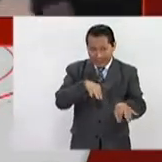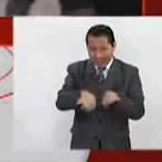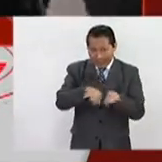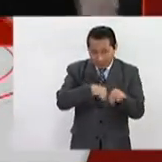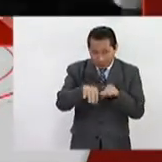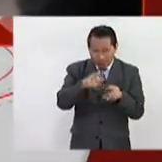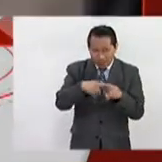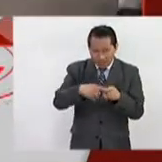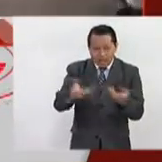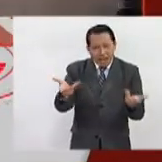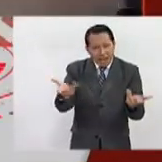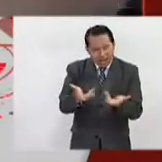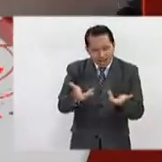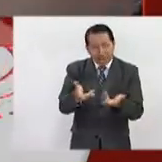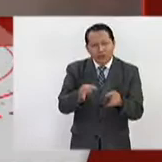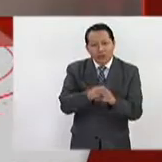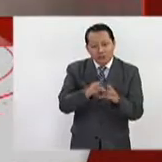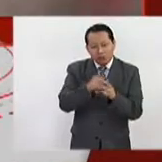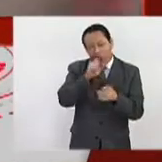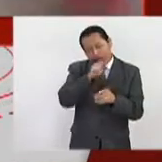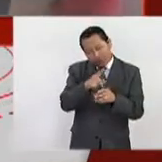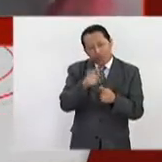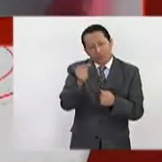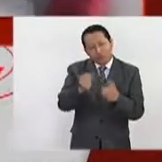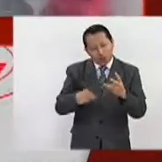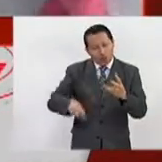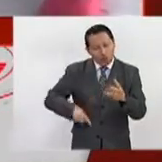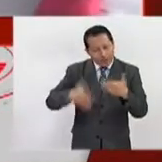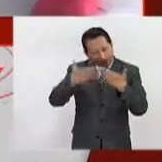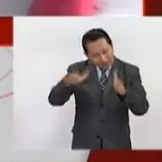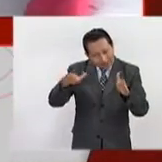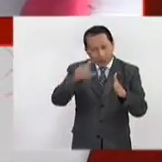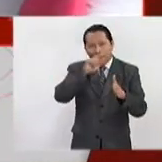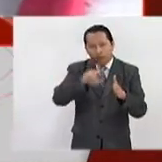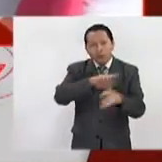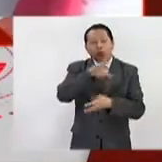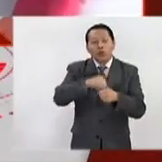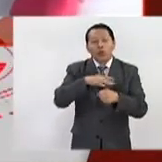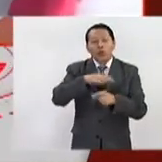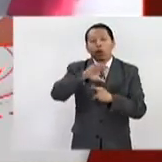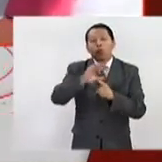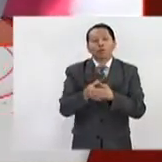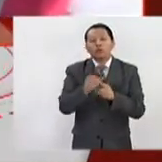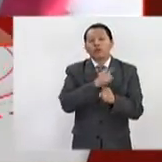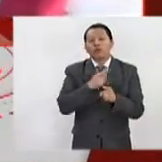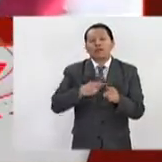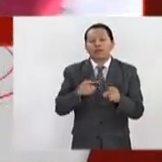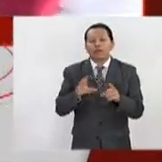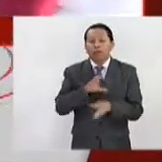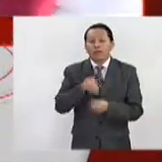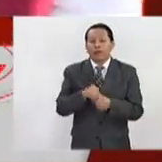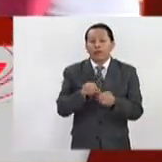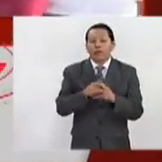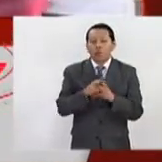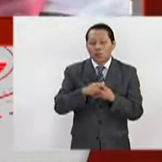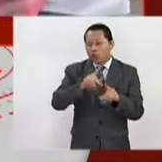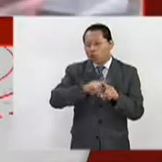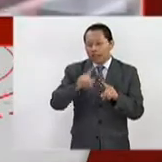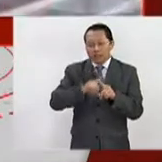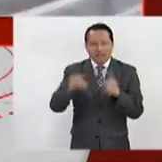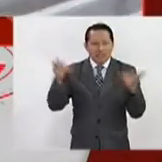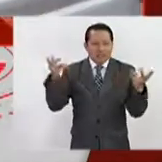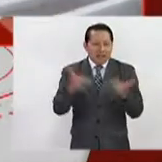todo esto se haga de manera aplicando principios de gobierno abierto. Es decir, que la propia comisión se involucre en una serie de